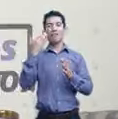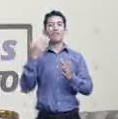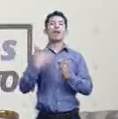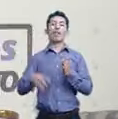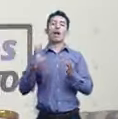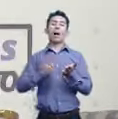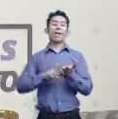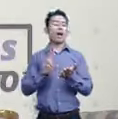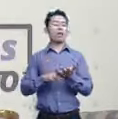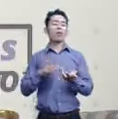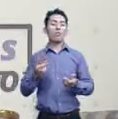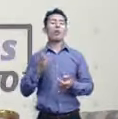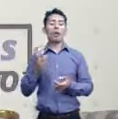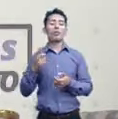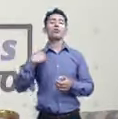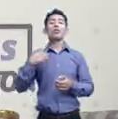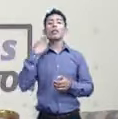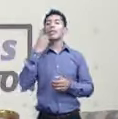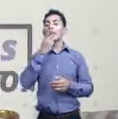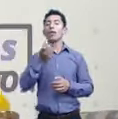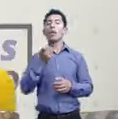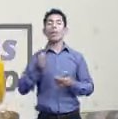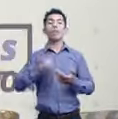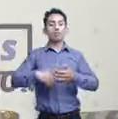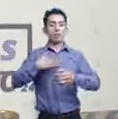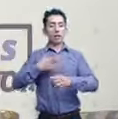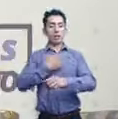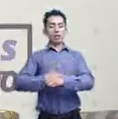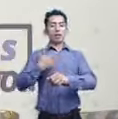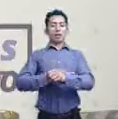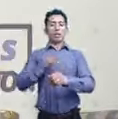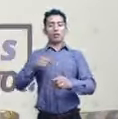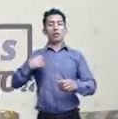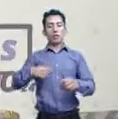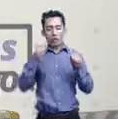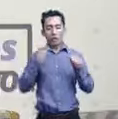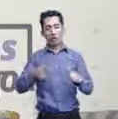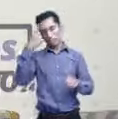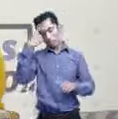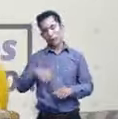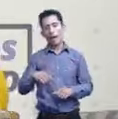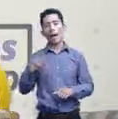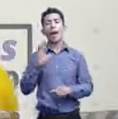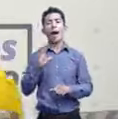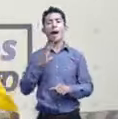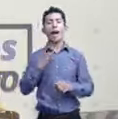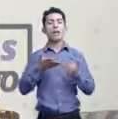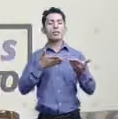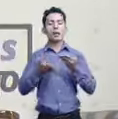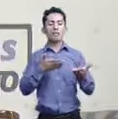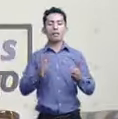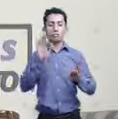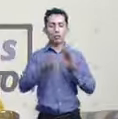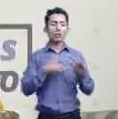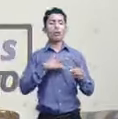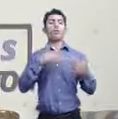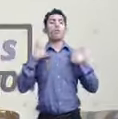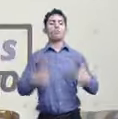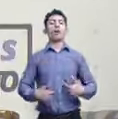valores. Por eso es que yo les digo que en nuestra gestión nos preocuparemos por tener un servicio o un trato